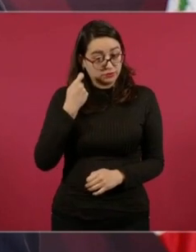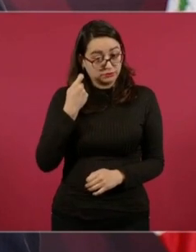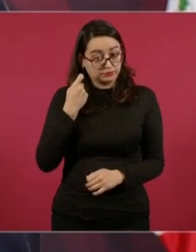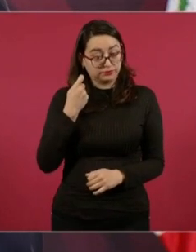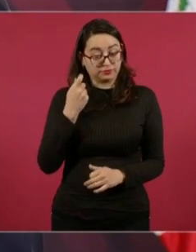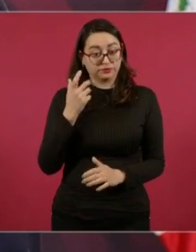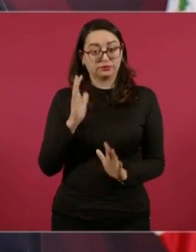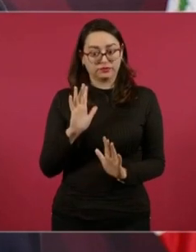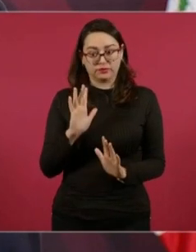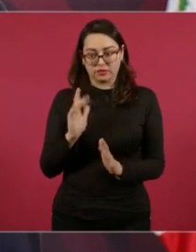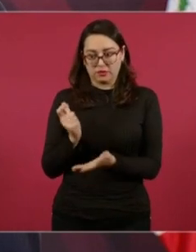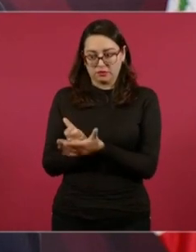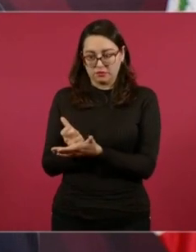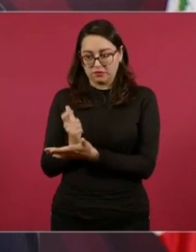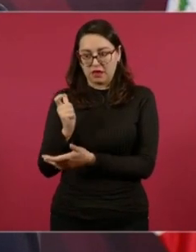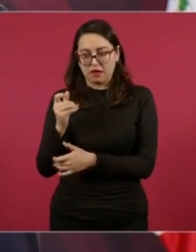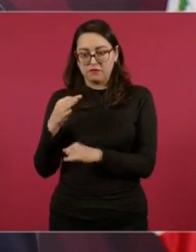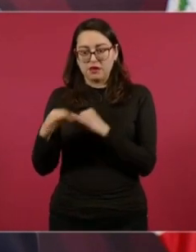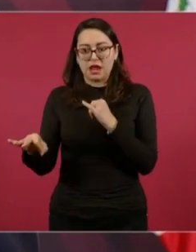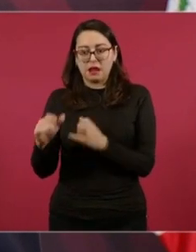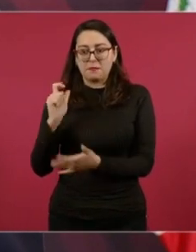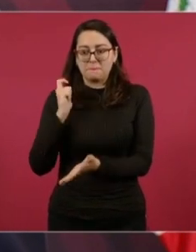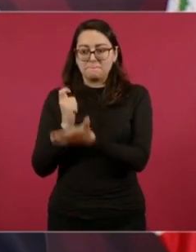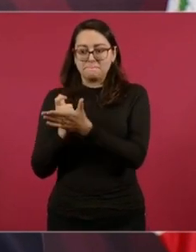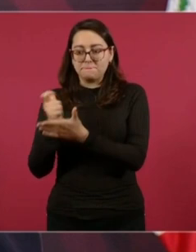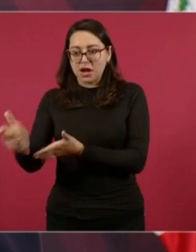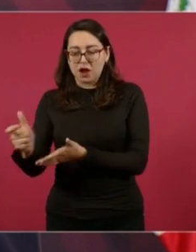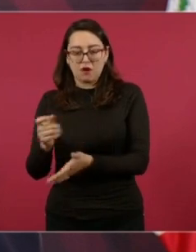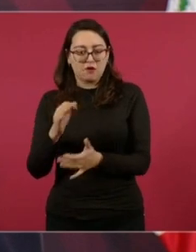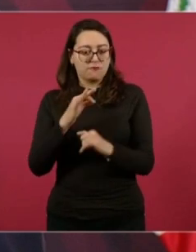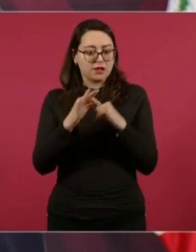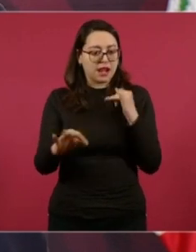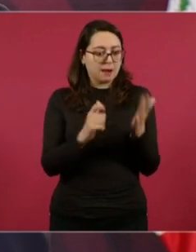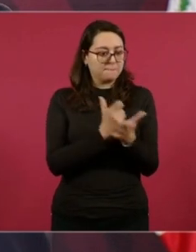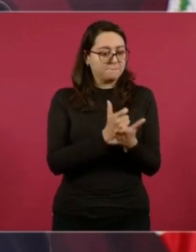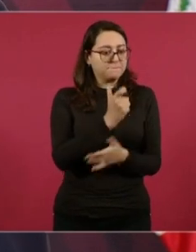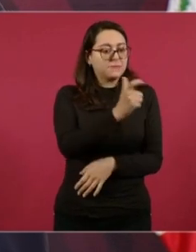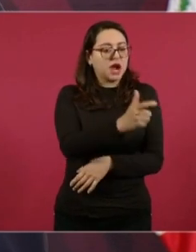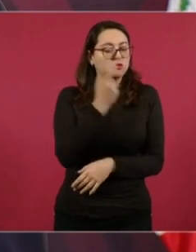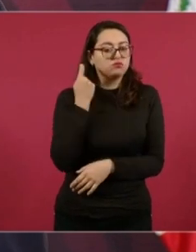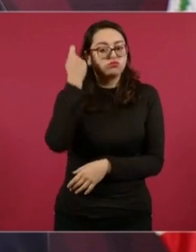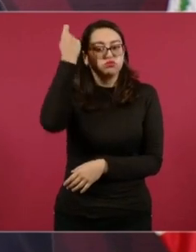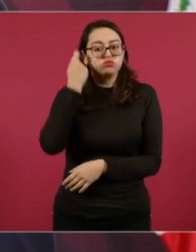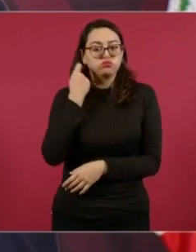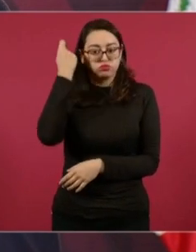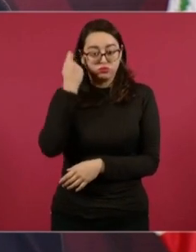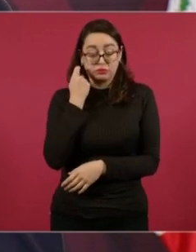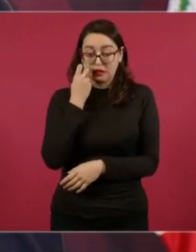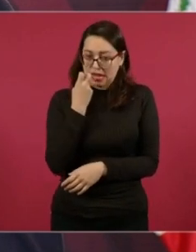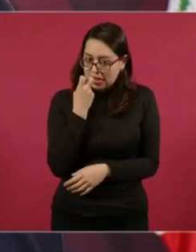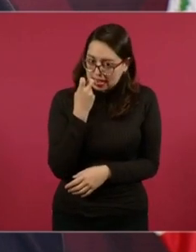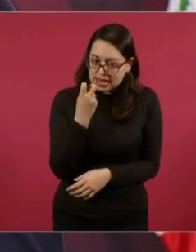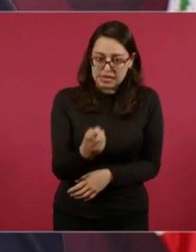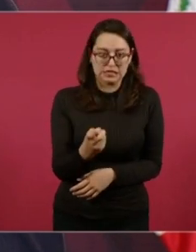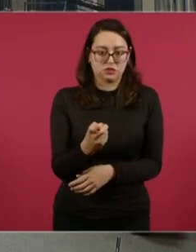con los montos para la jubilación, básicamente sobre eso.